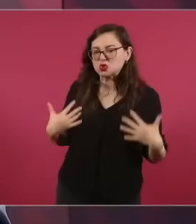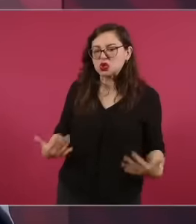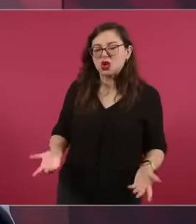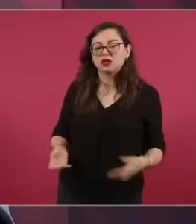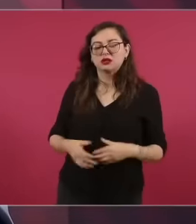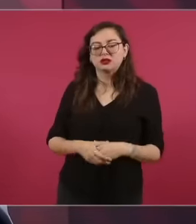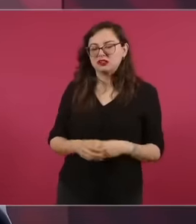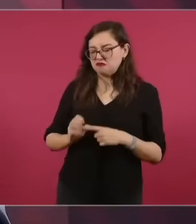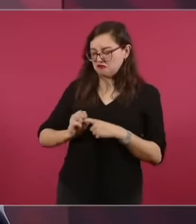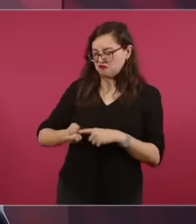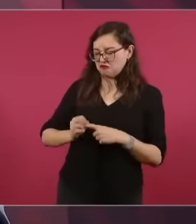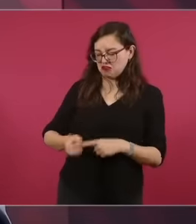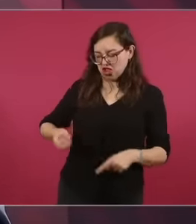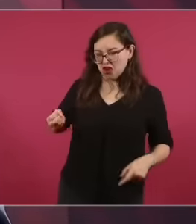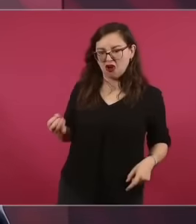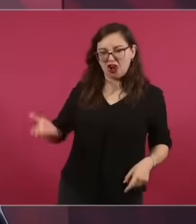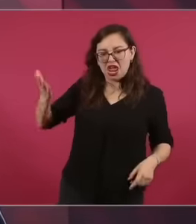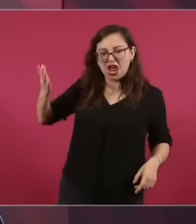y frijoleros, sí,